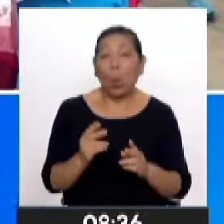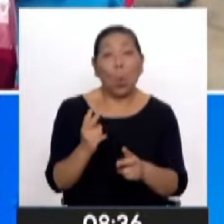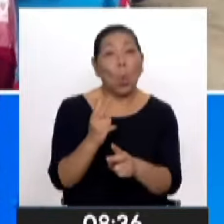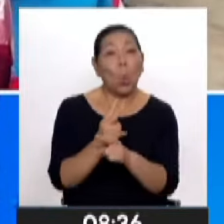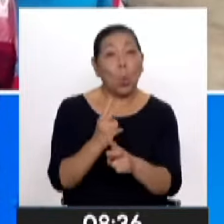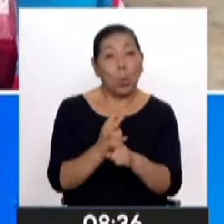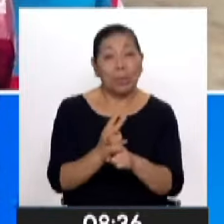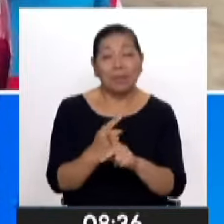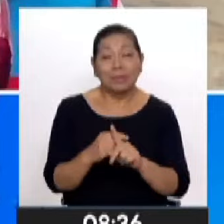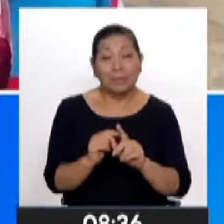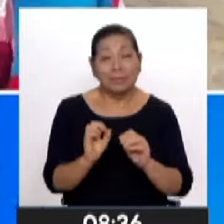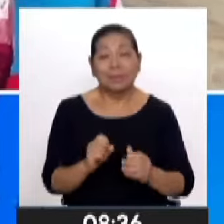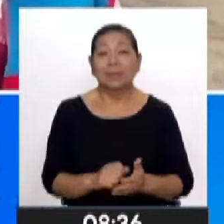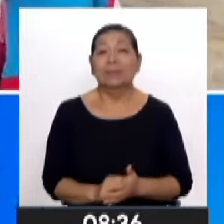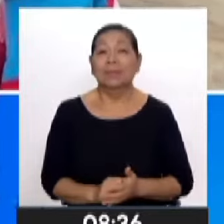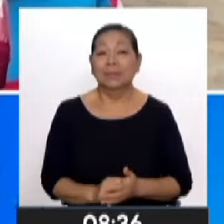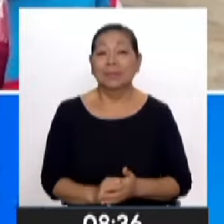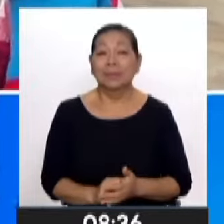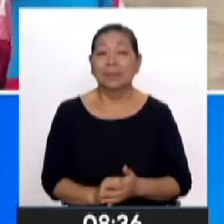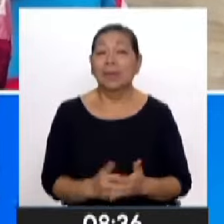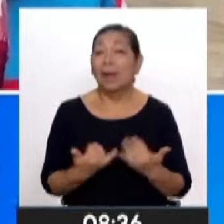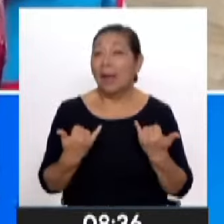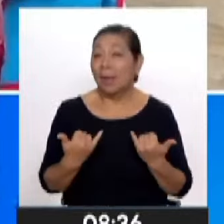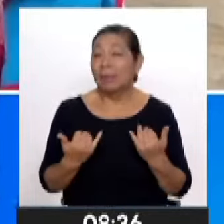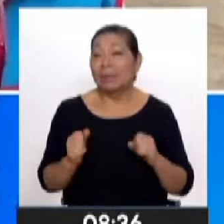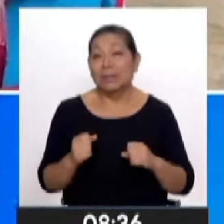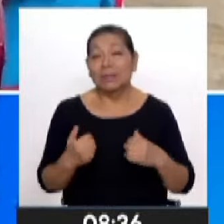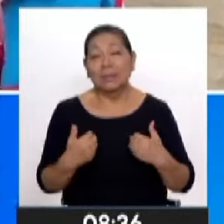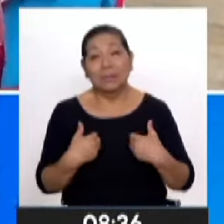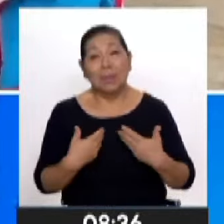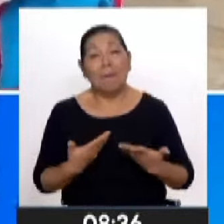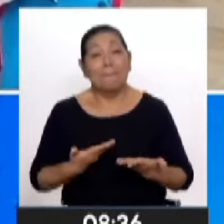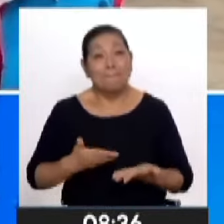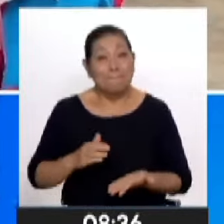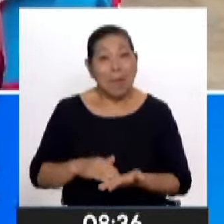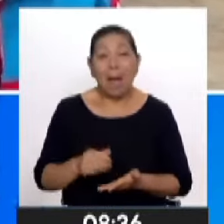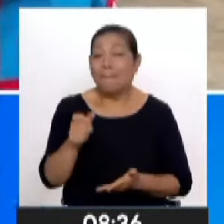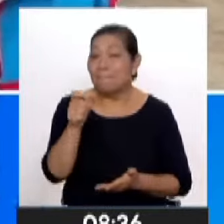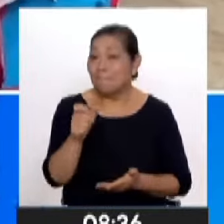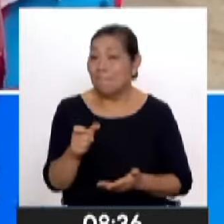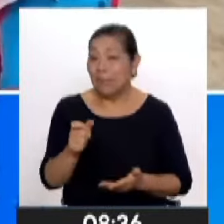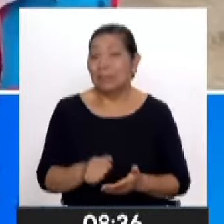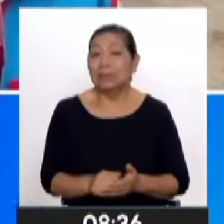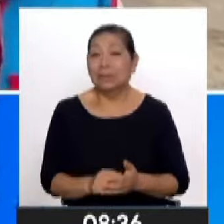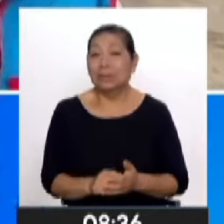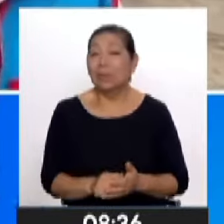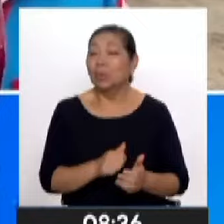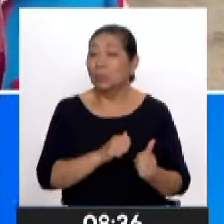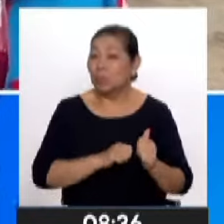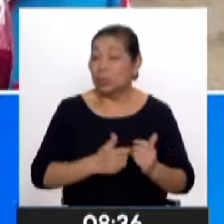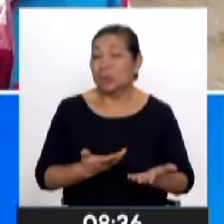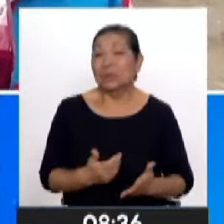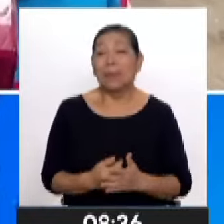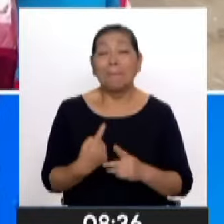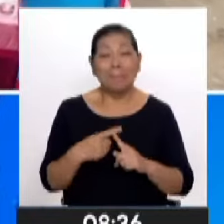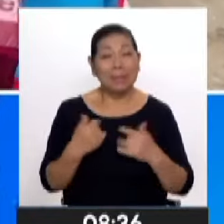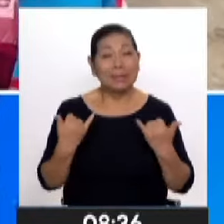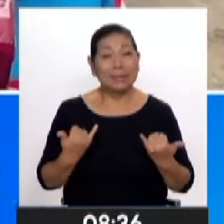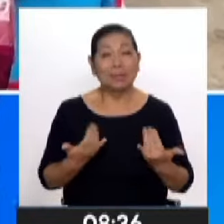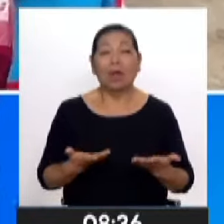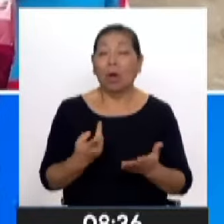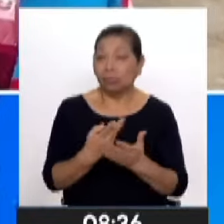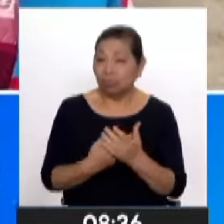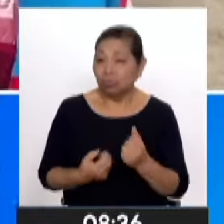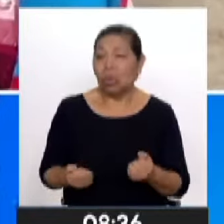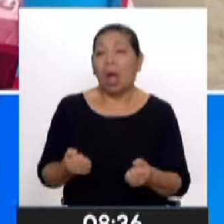cuidado de la población que asiste a los planes. Y actualmente tenemos gran hacinamiento de personas, de playitas que están acudiendo. Para eso estamos